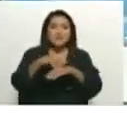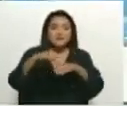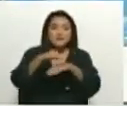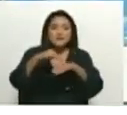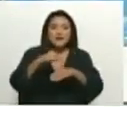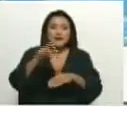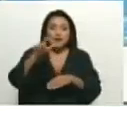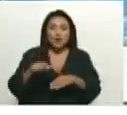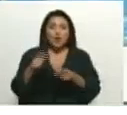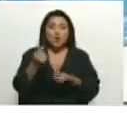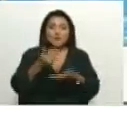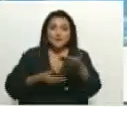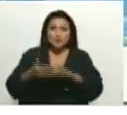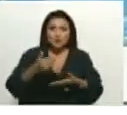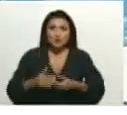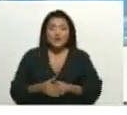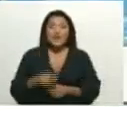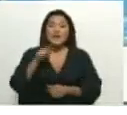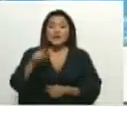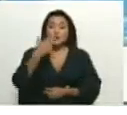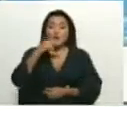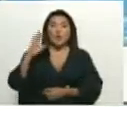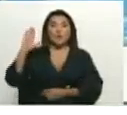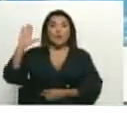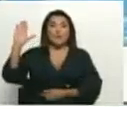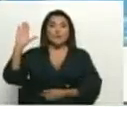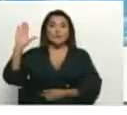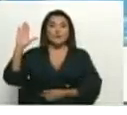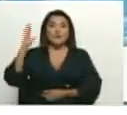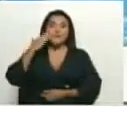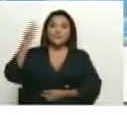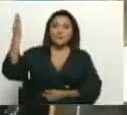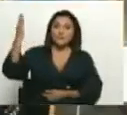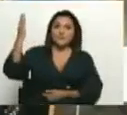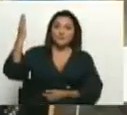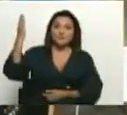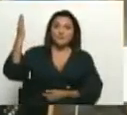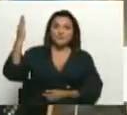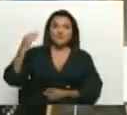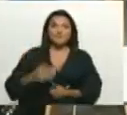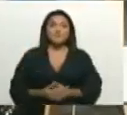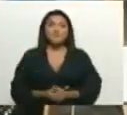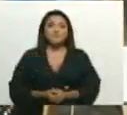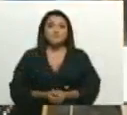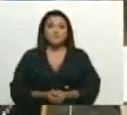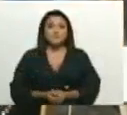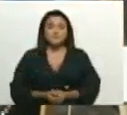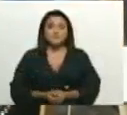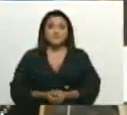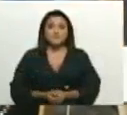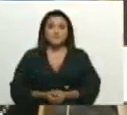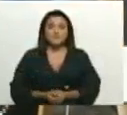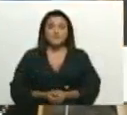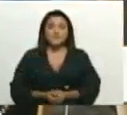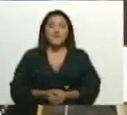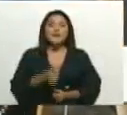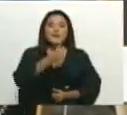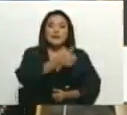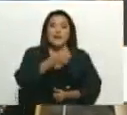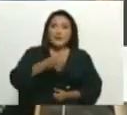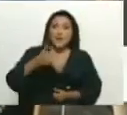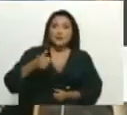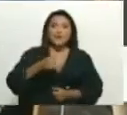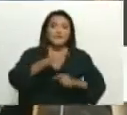Suárez. Este compromiso a la práctica en las siguientes ferias del libro. De modo que en cada feria, tanto